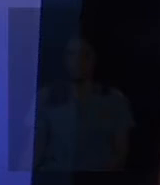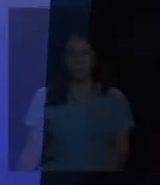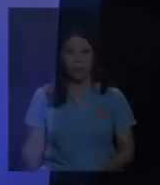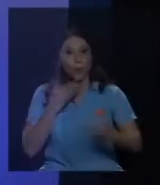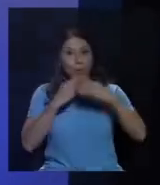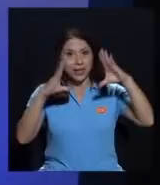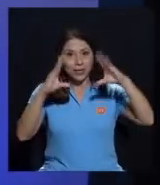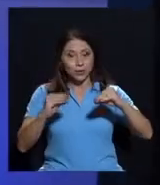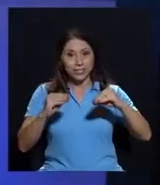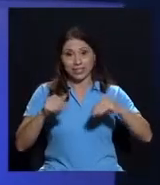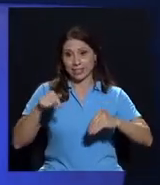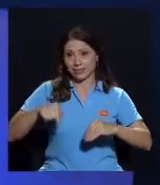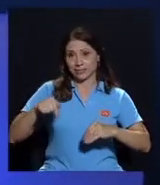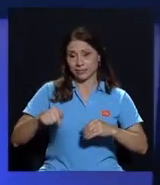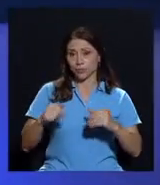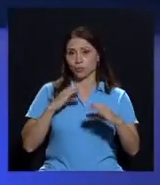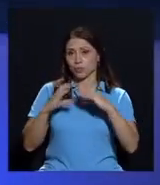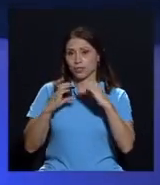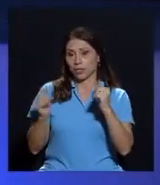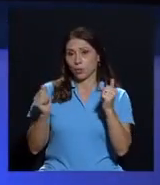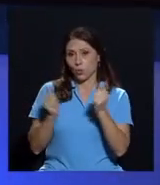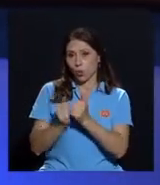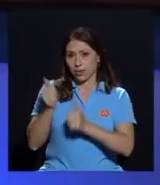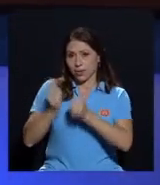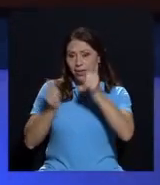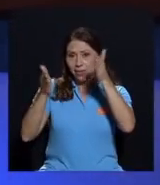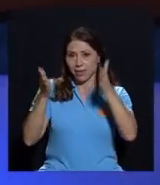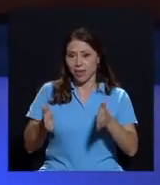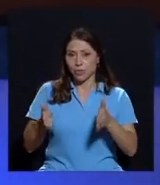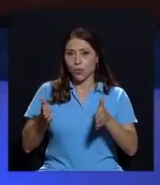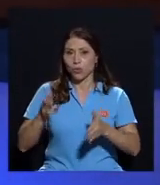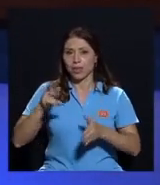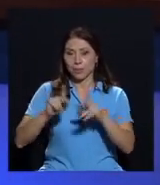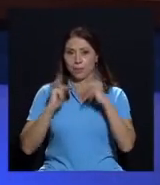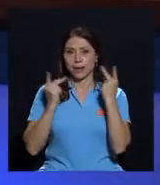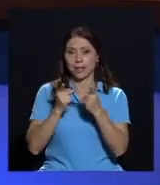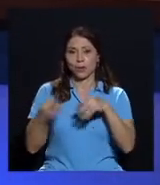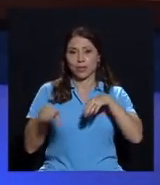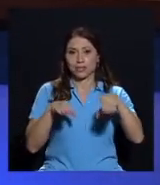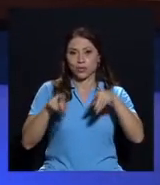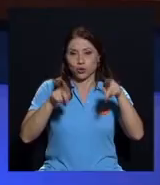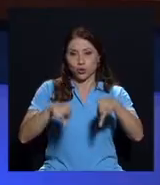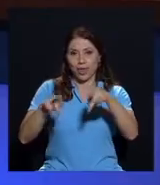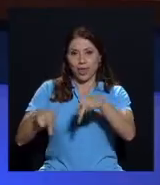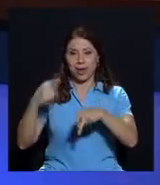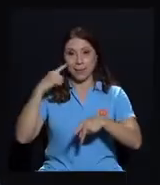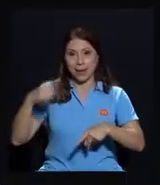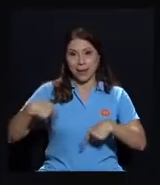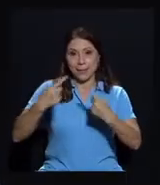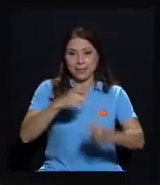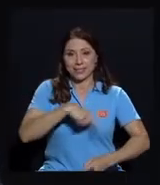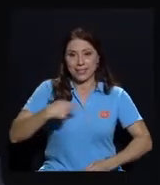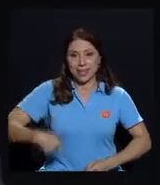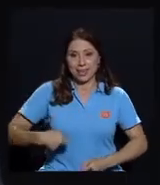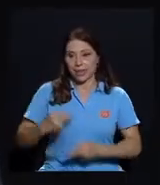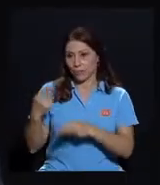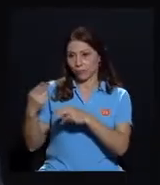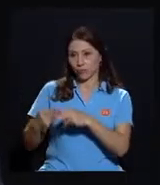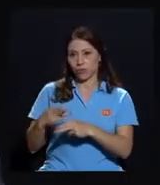estamos conversando con el candidato del partido acción ciudadana para presidente don carlos